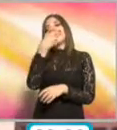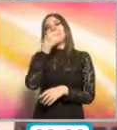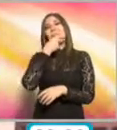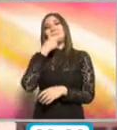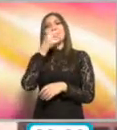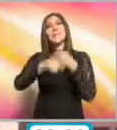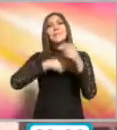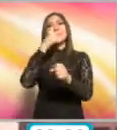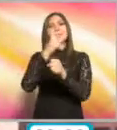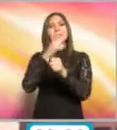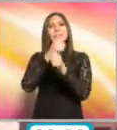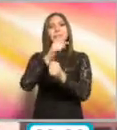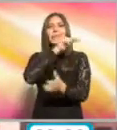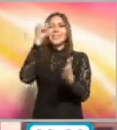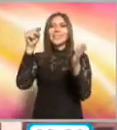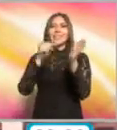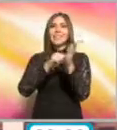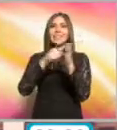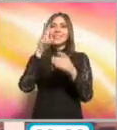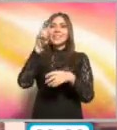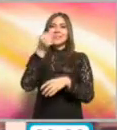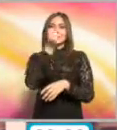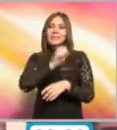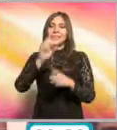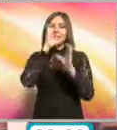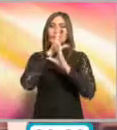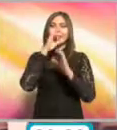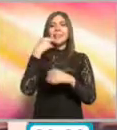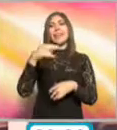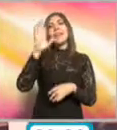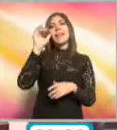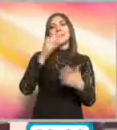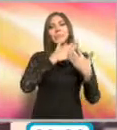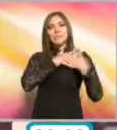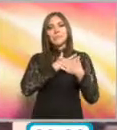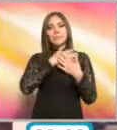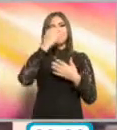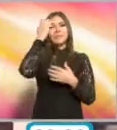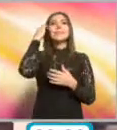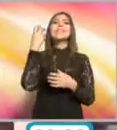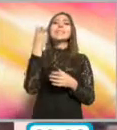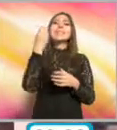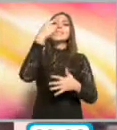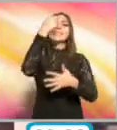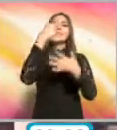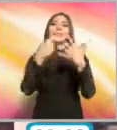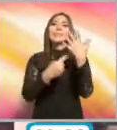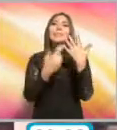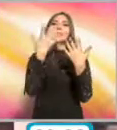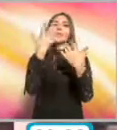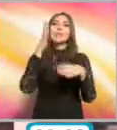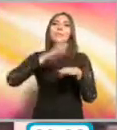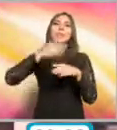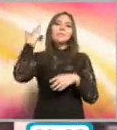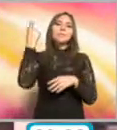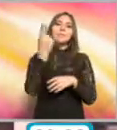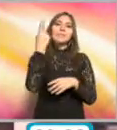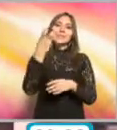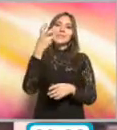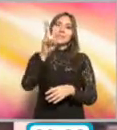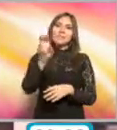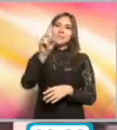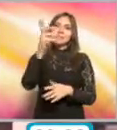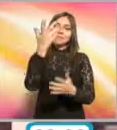lugar Cristian Nodal con este gran tema, Adiós, amor. Y bueno, estas fueron las 5 más sonadas de este fin de